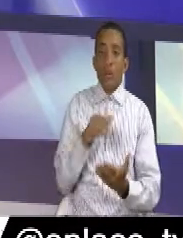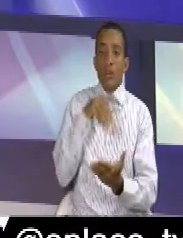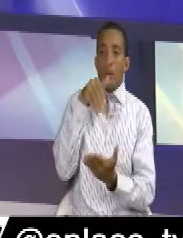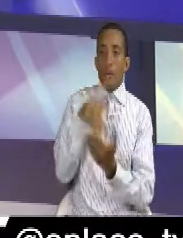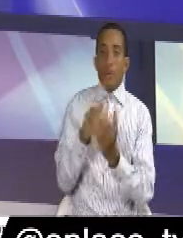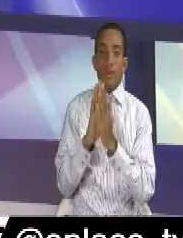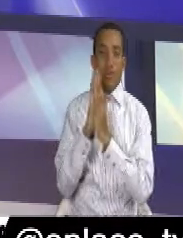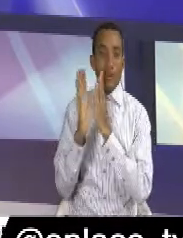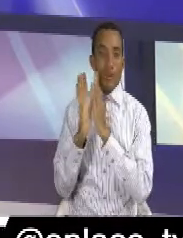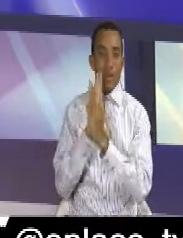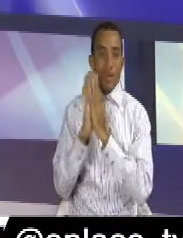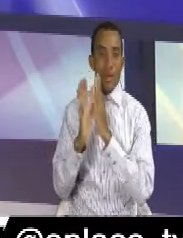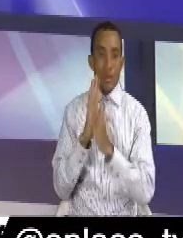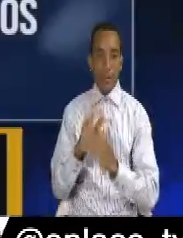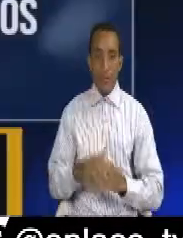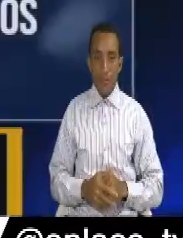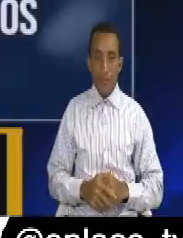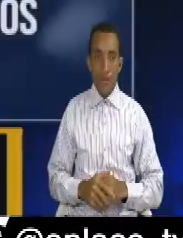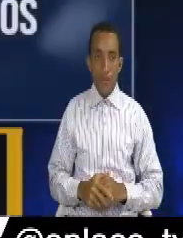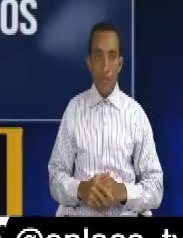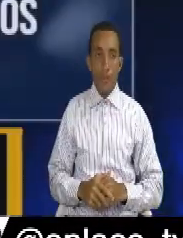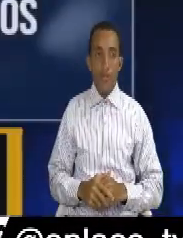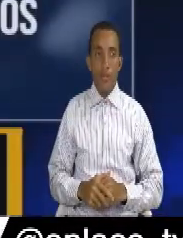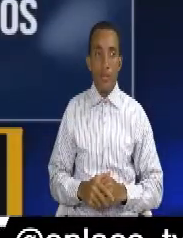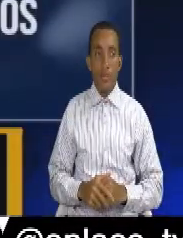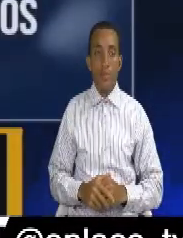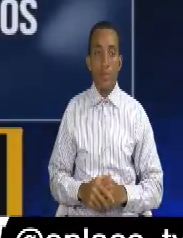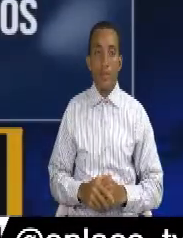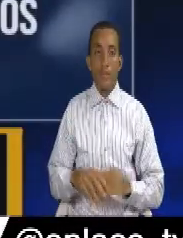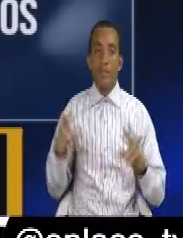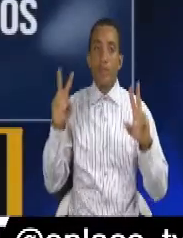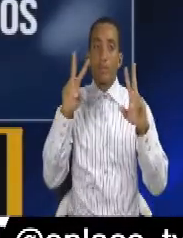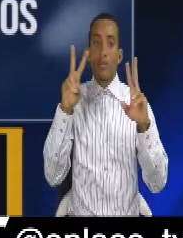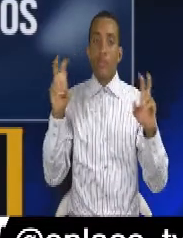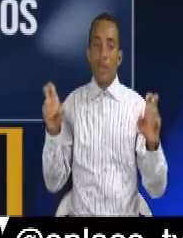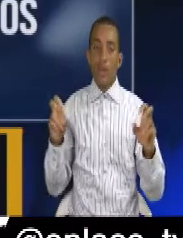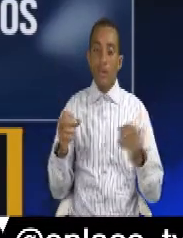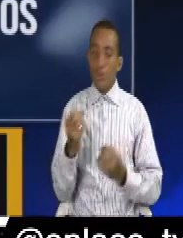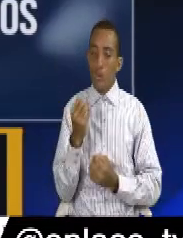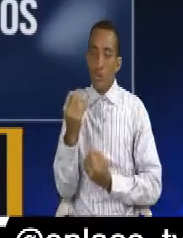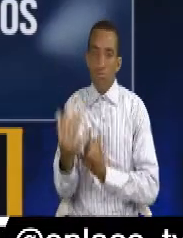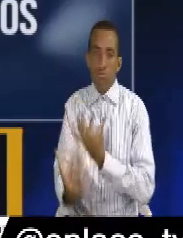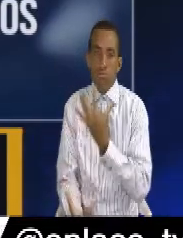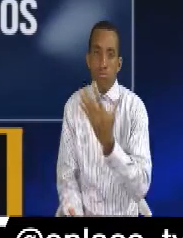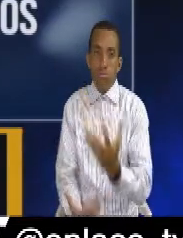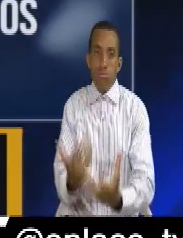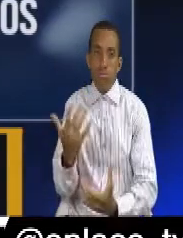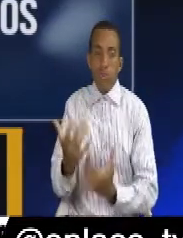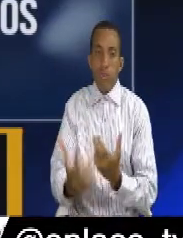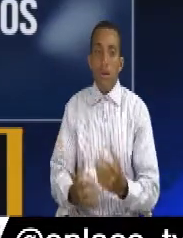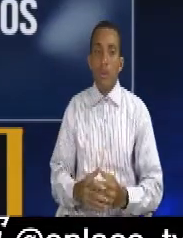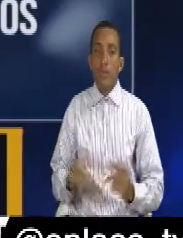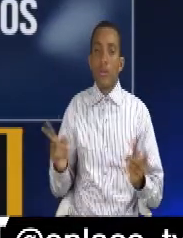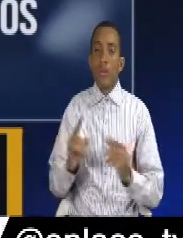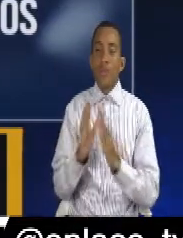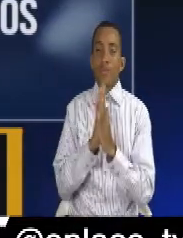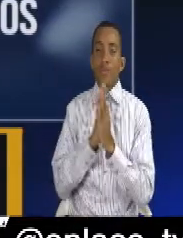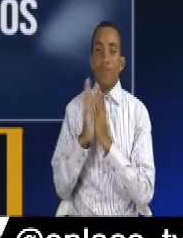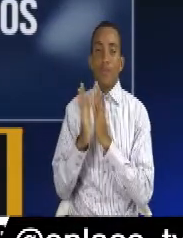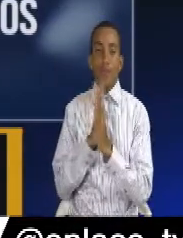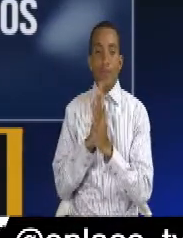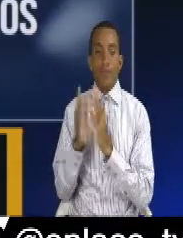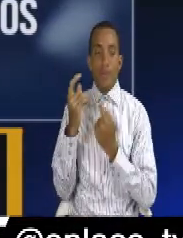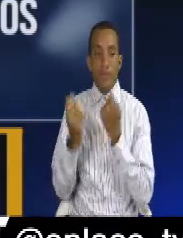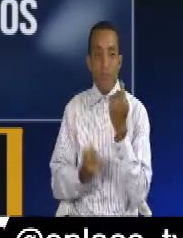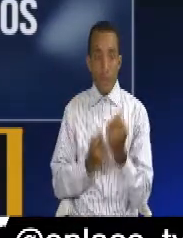no pasó a mayores. Referente al tema, al conato de incendio que se presentó en el sector comercial, exactamente un